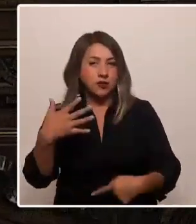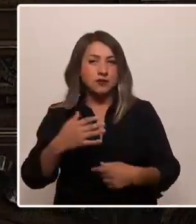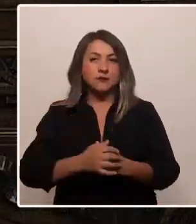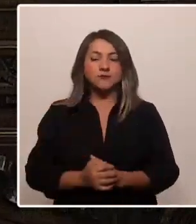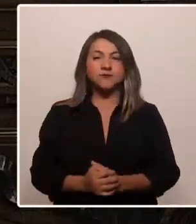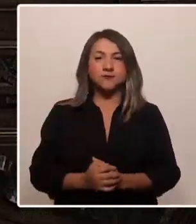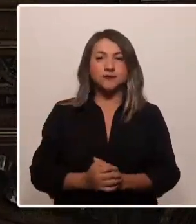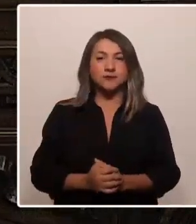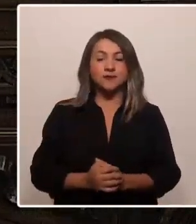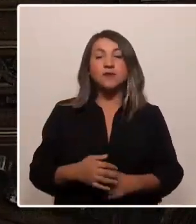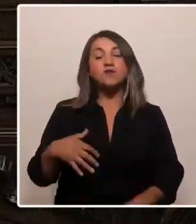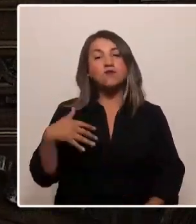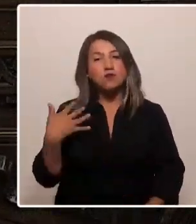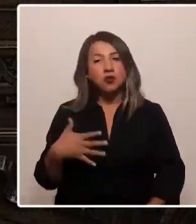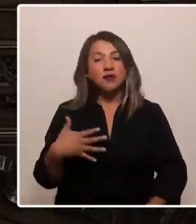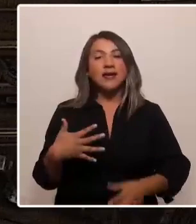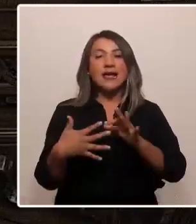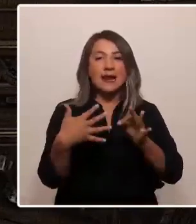Quiero destacar elementos